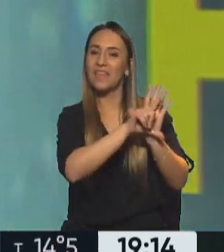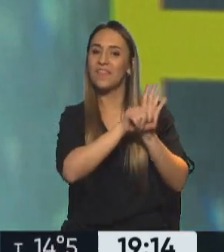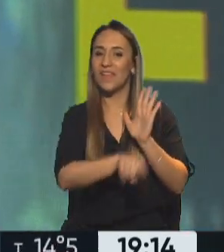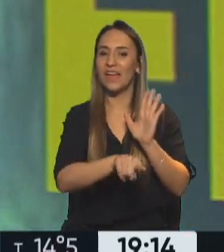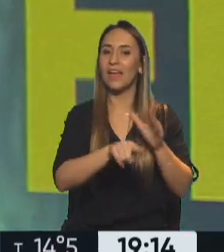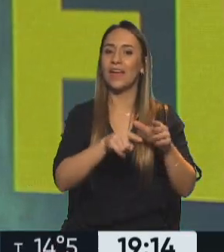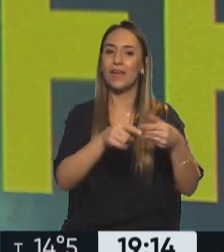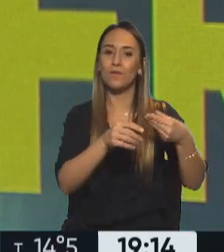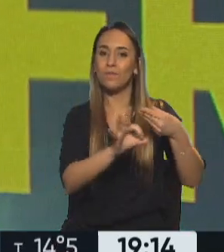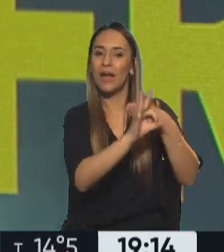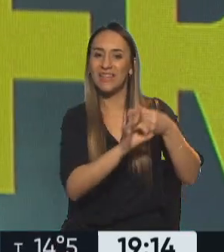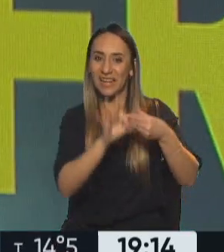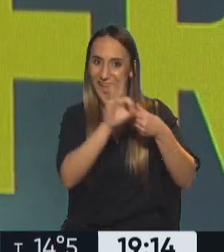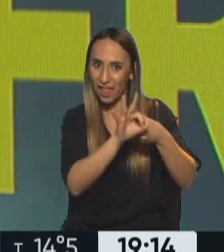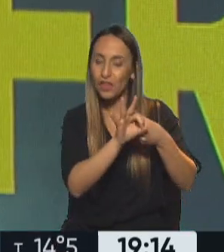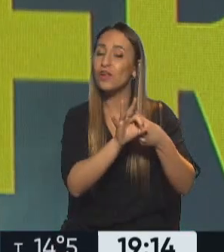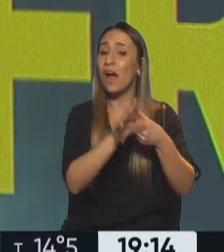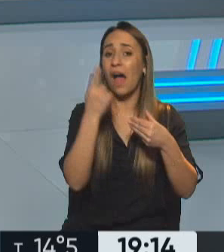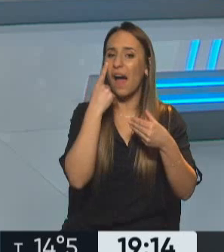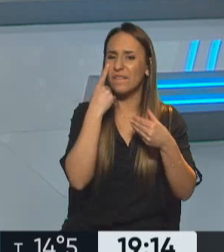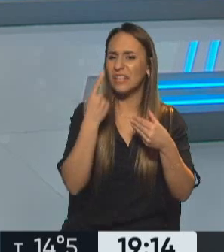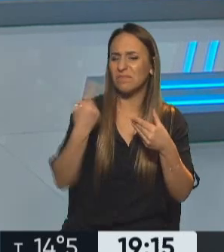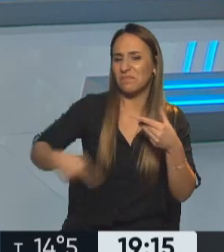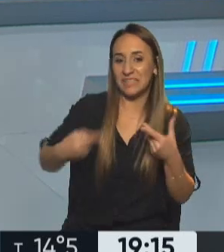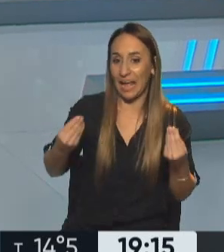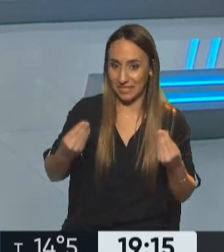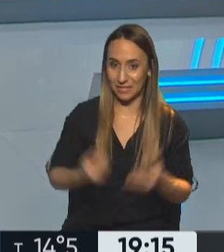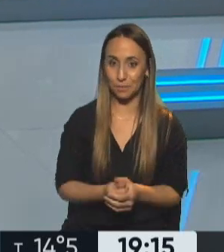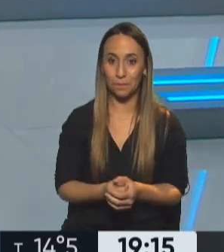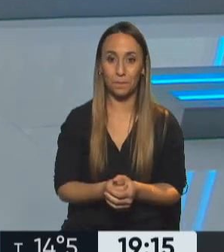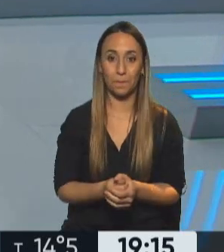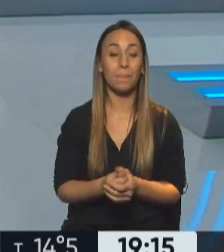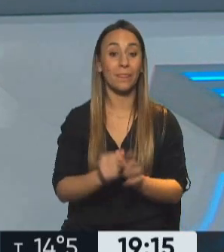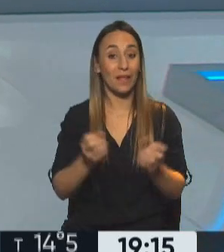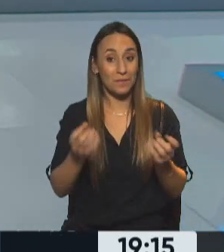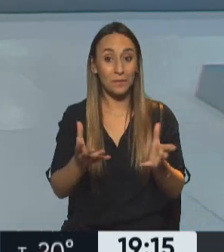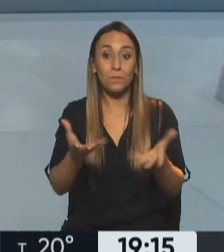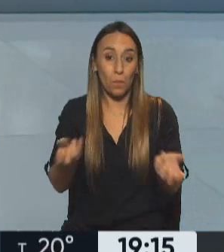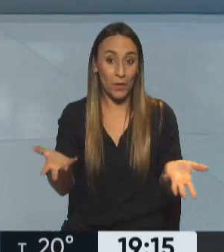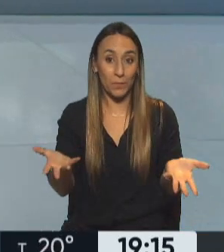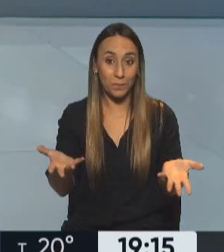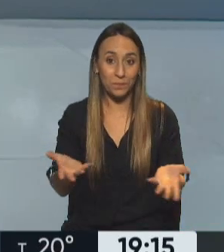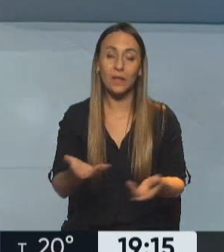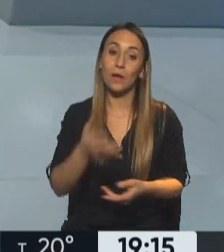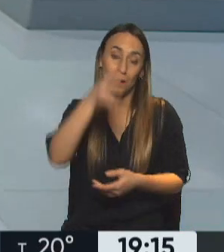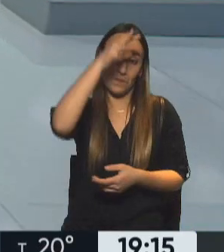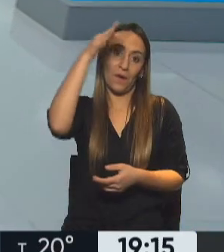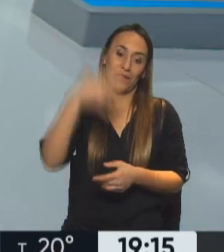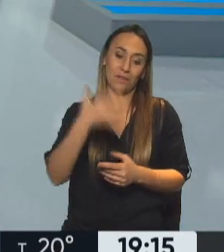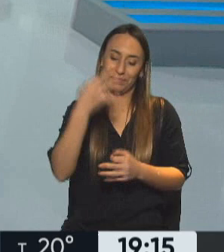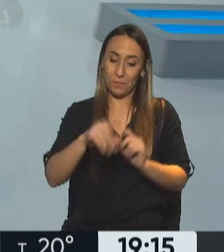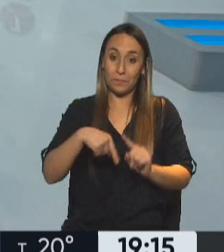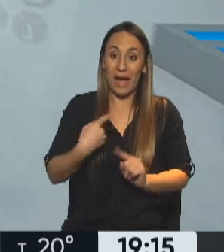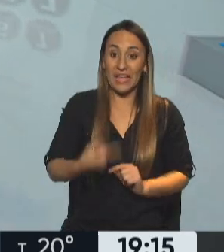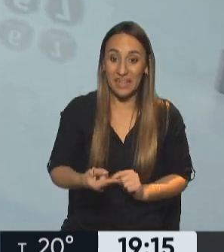Nora Bar, estás aquí con nosotros para explicarnos de qué se trata. ¿Cómo estás? ¿Cómo estás, Feli? Sí, finalmente